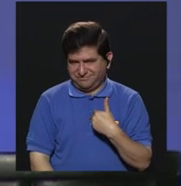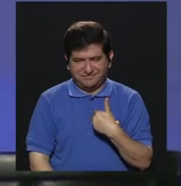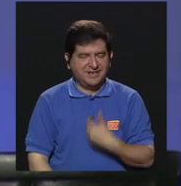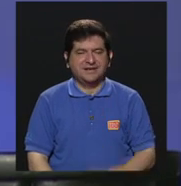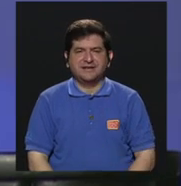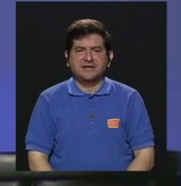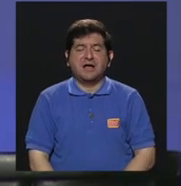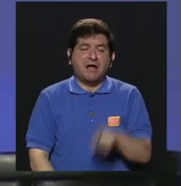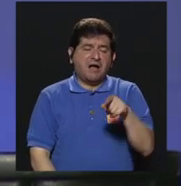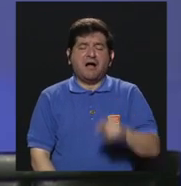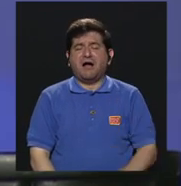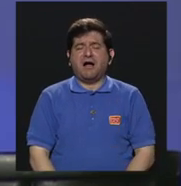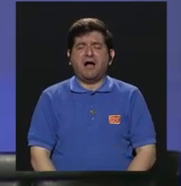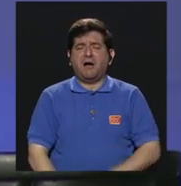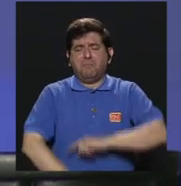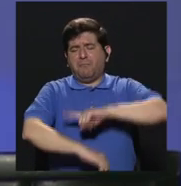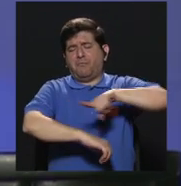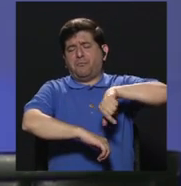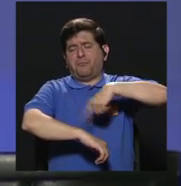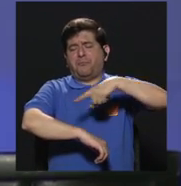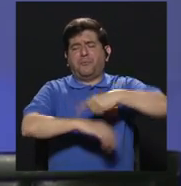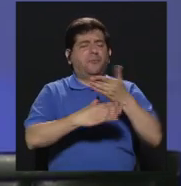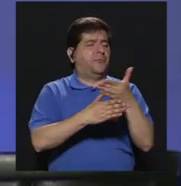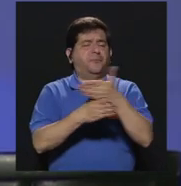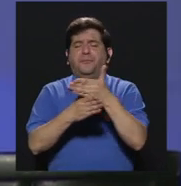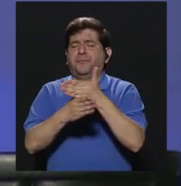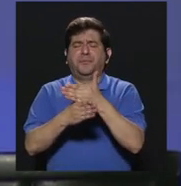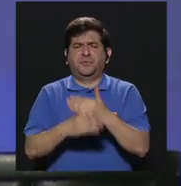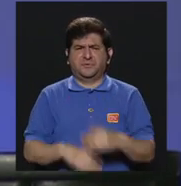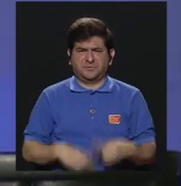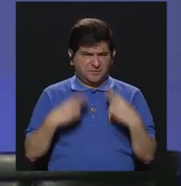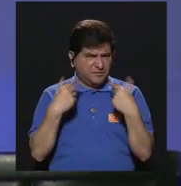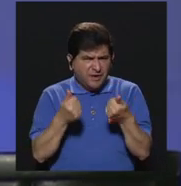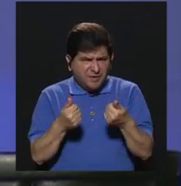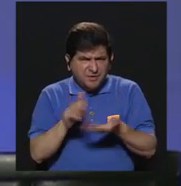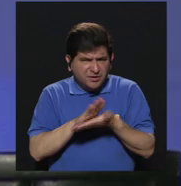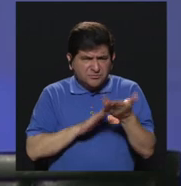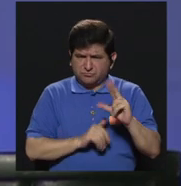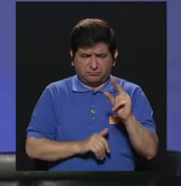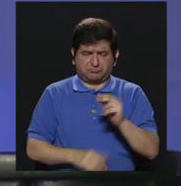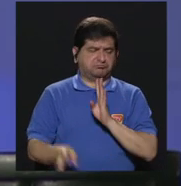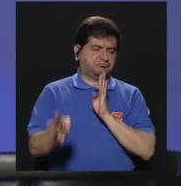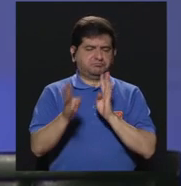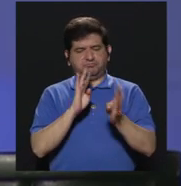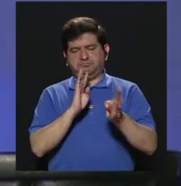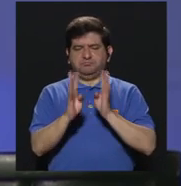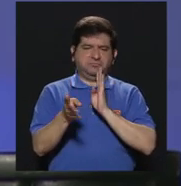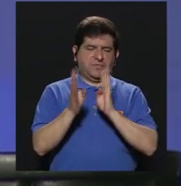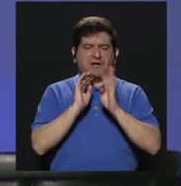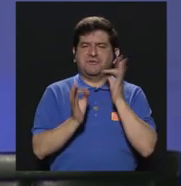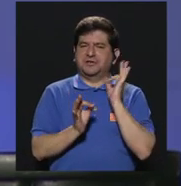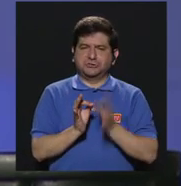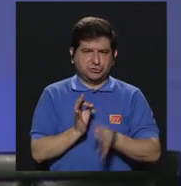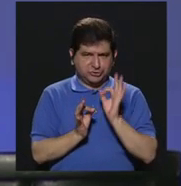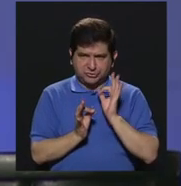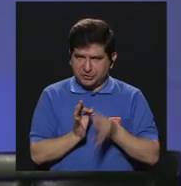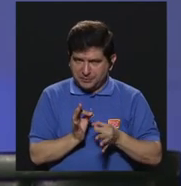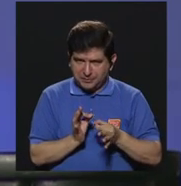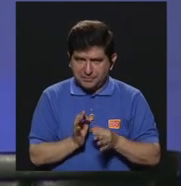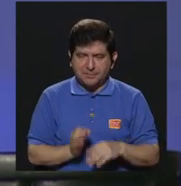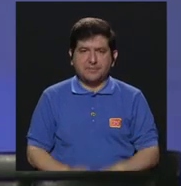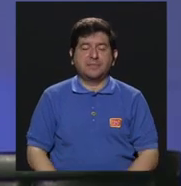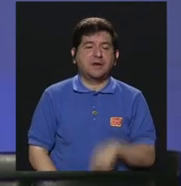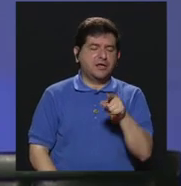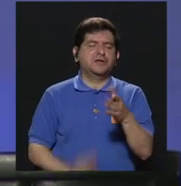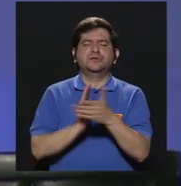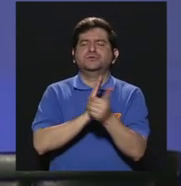Compartió largo tiempo con todos, sin prisas, con su conversación sencilla y su don